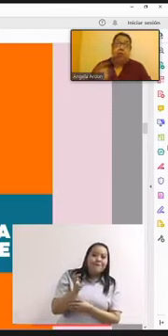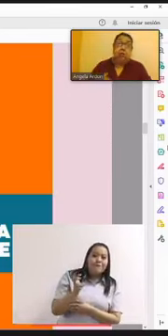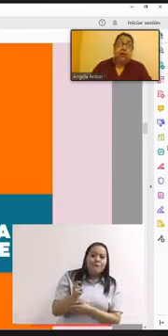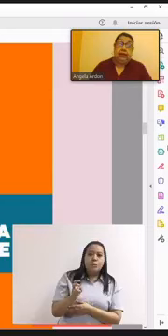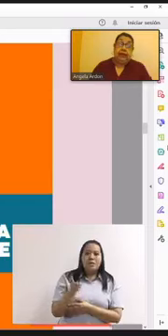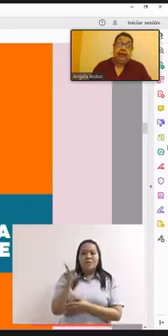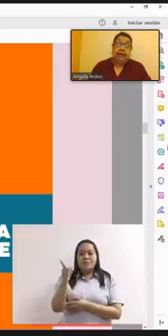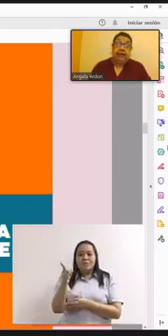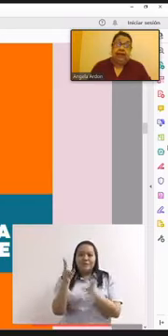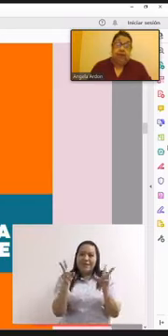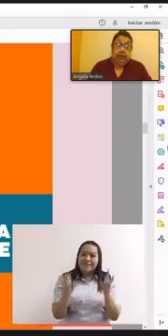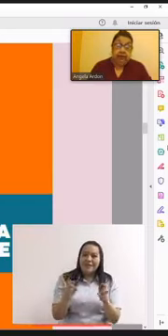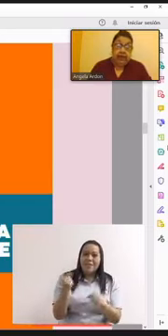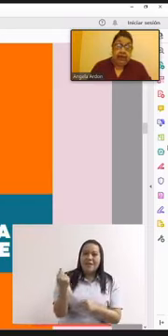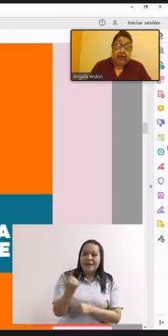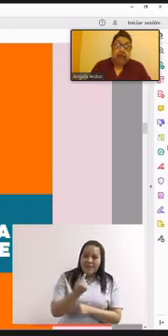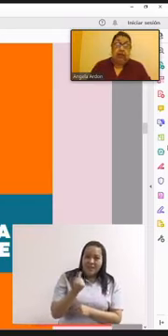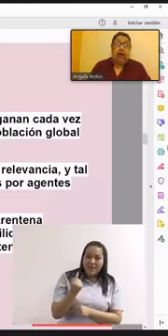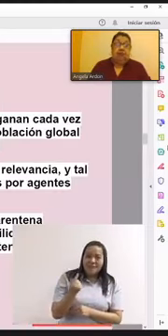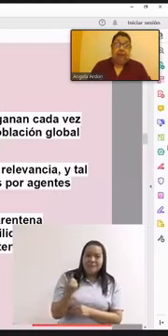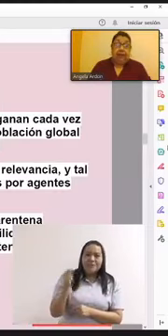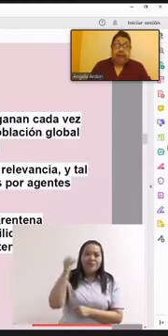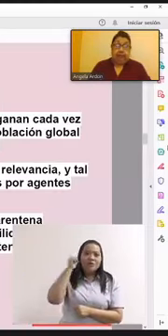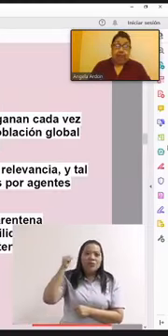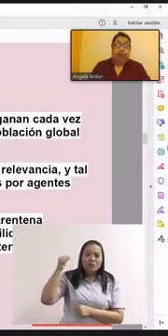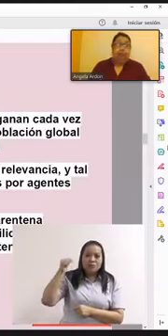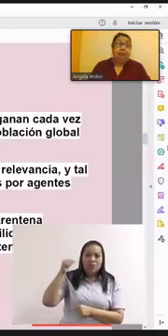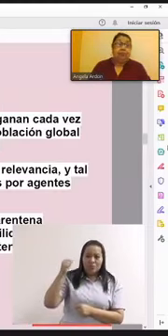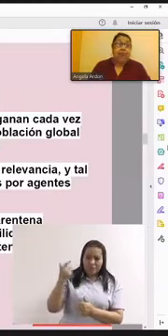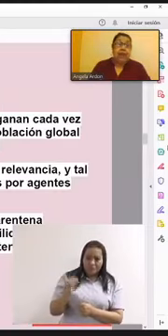tema importante, la siguiente, Laurita, que nos afecta.